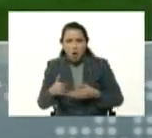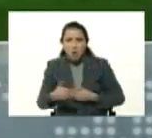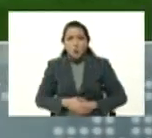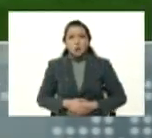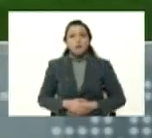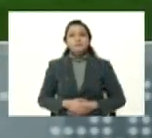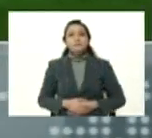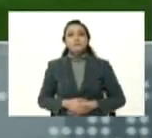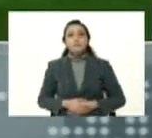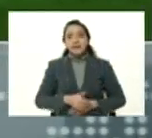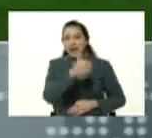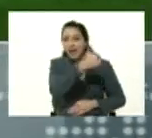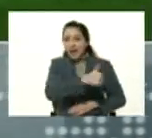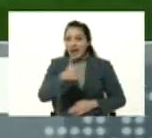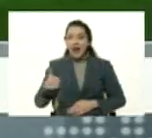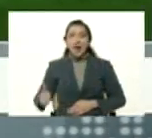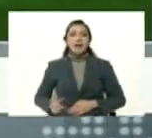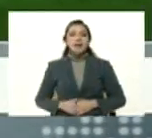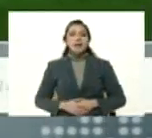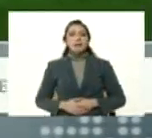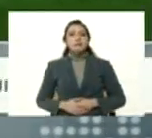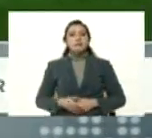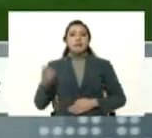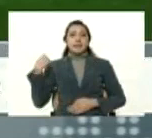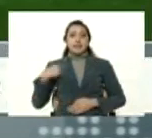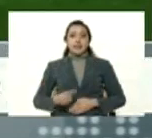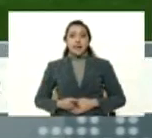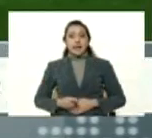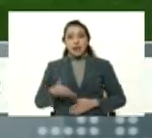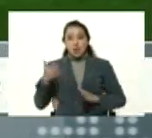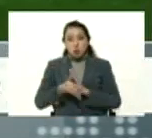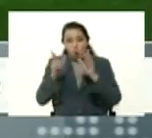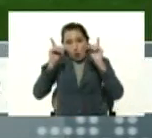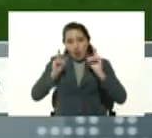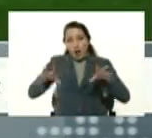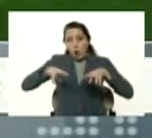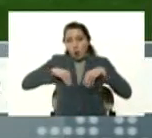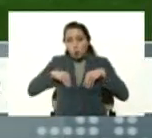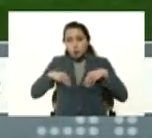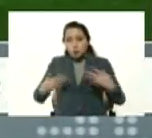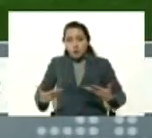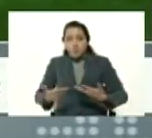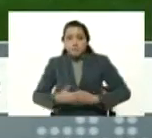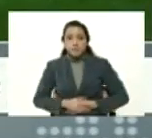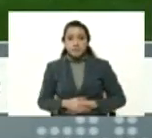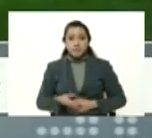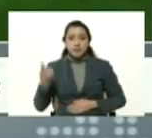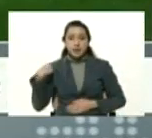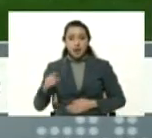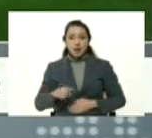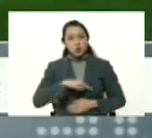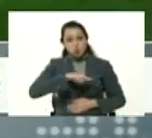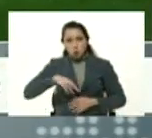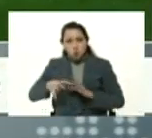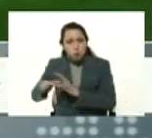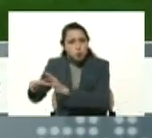que cada quien tenga lugar o asuma, hay algo que nos